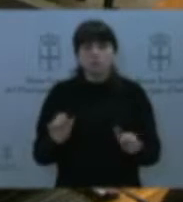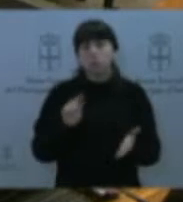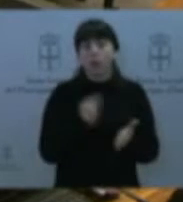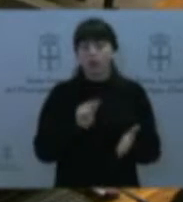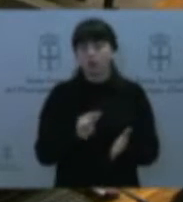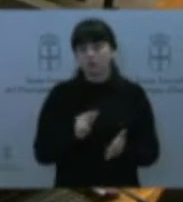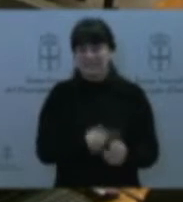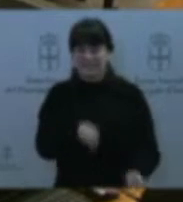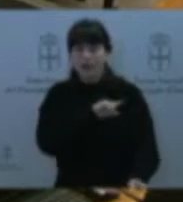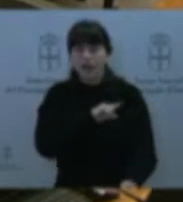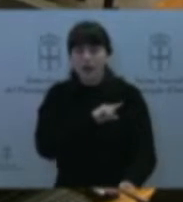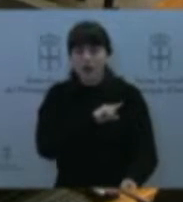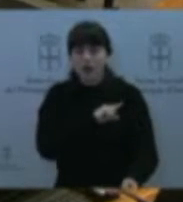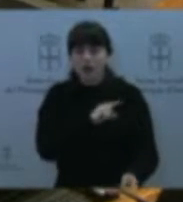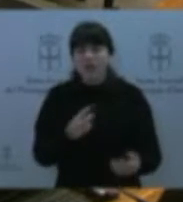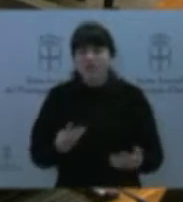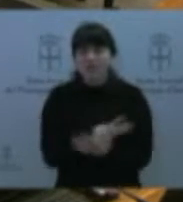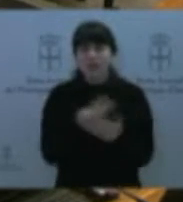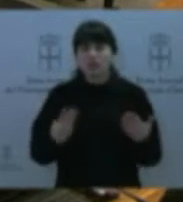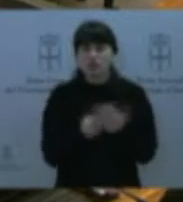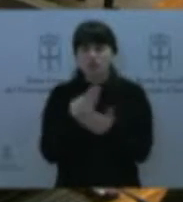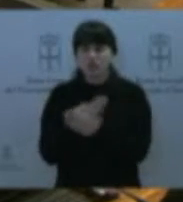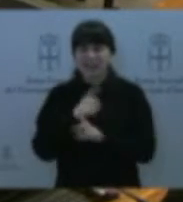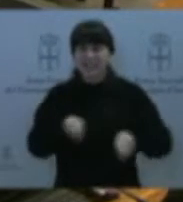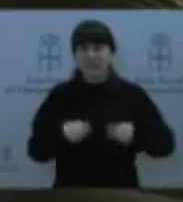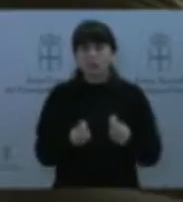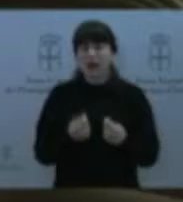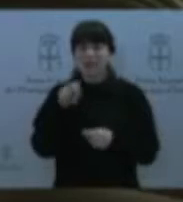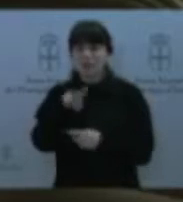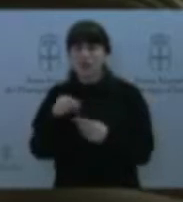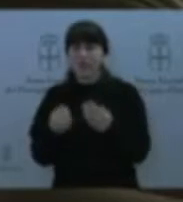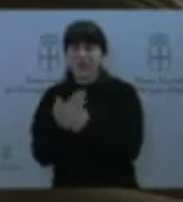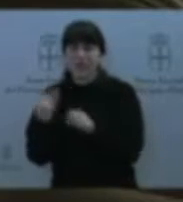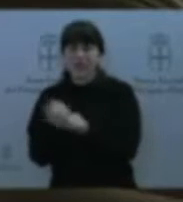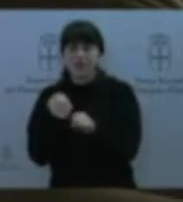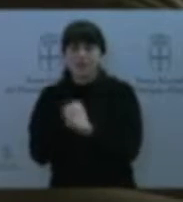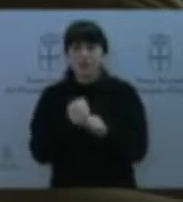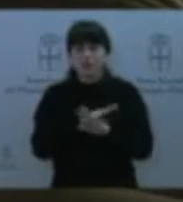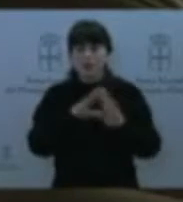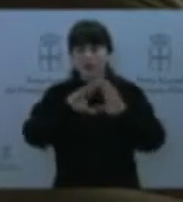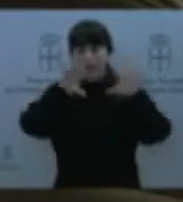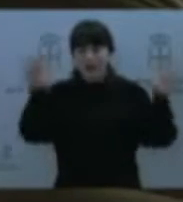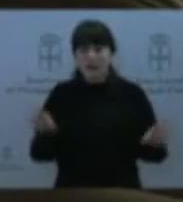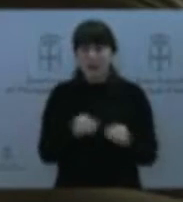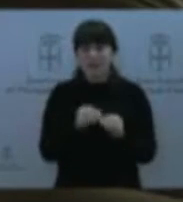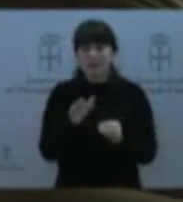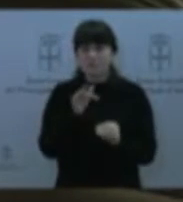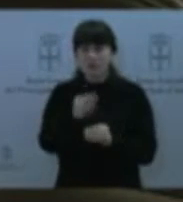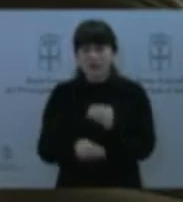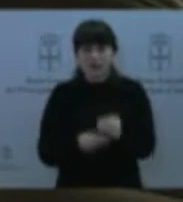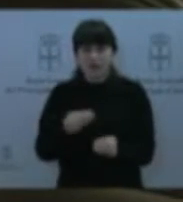12 días totales entre la publicación de la convocatoria y la realización del ejercicio. 6 días